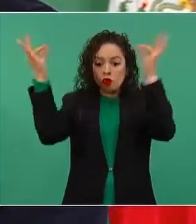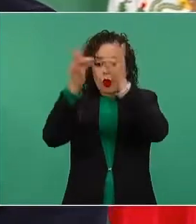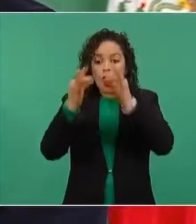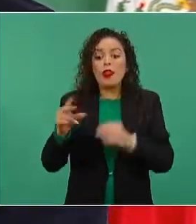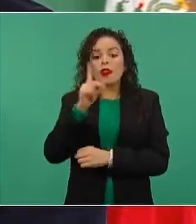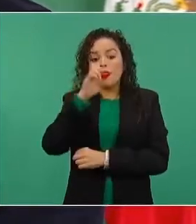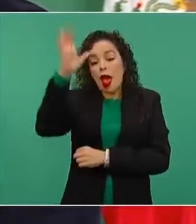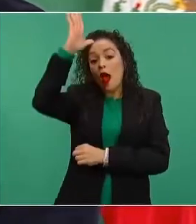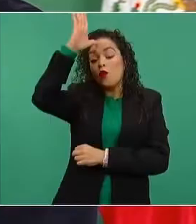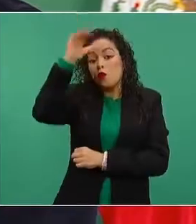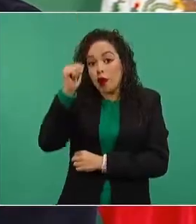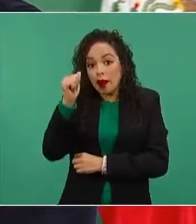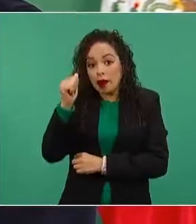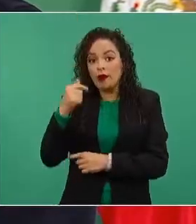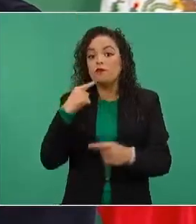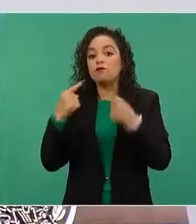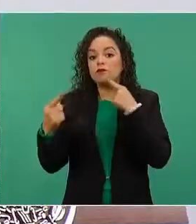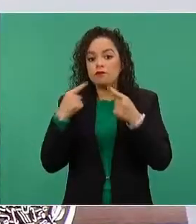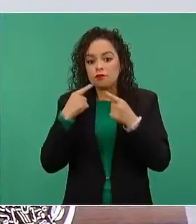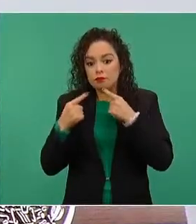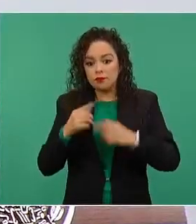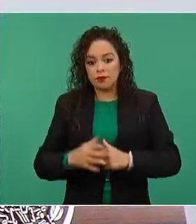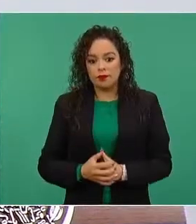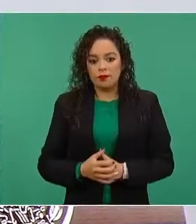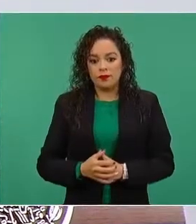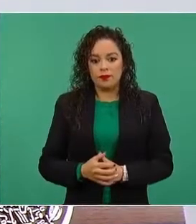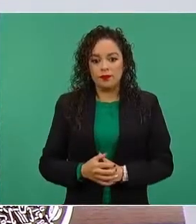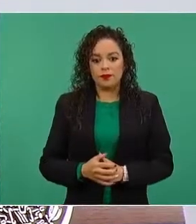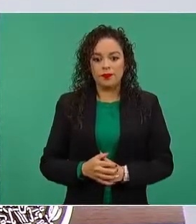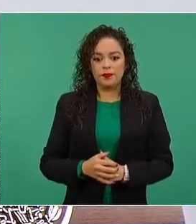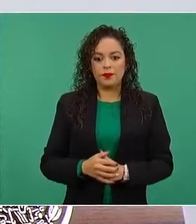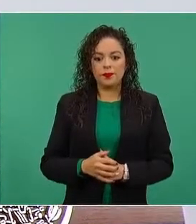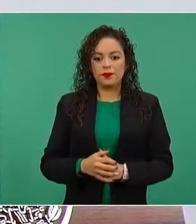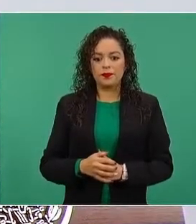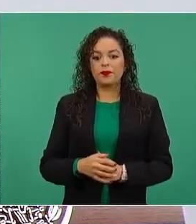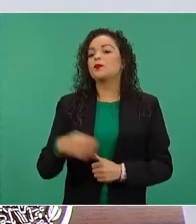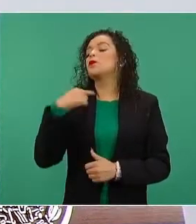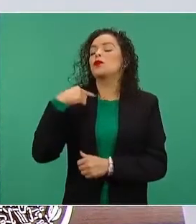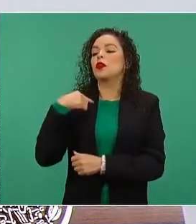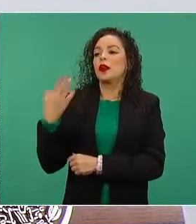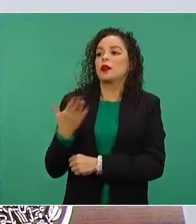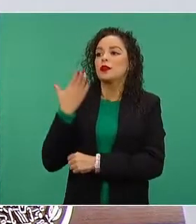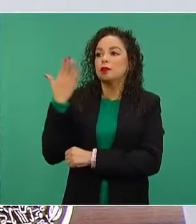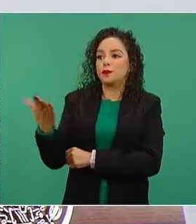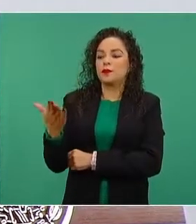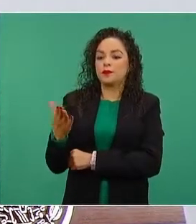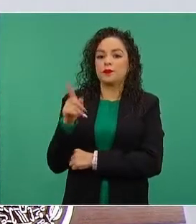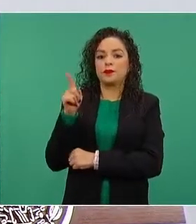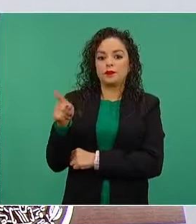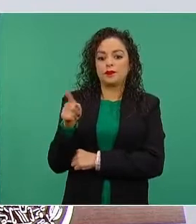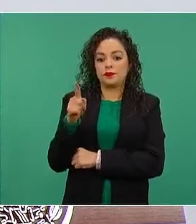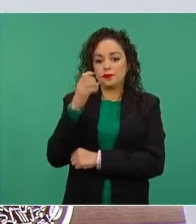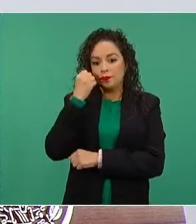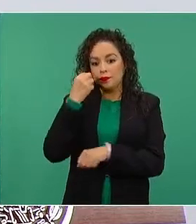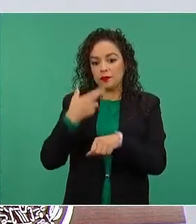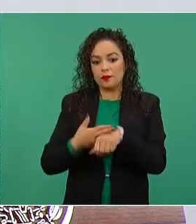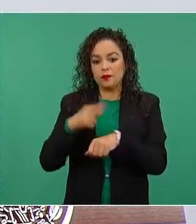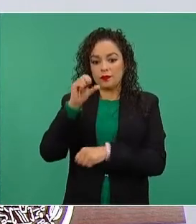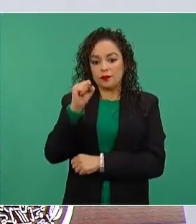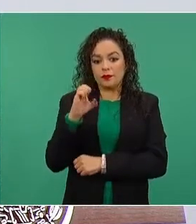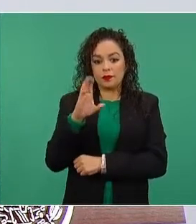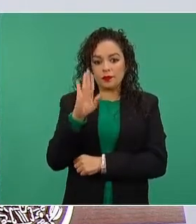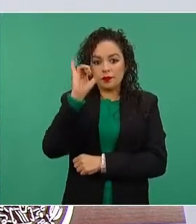y que le voy a pedir al secretario de Bienestar que